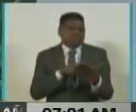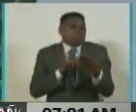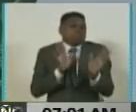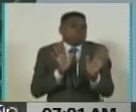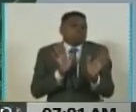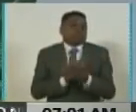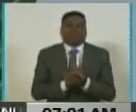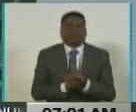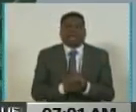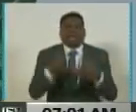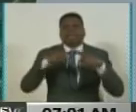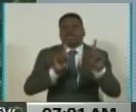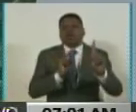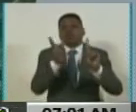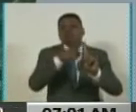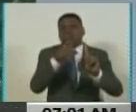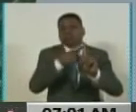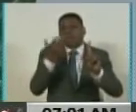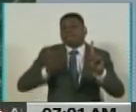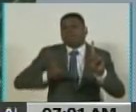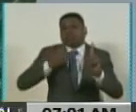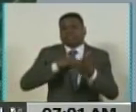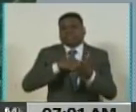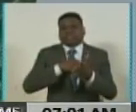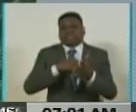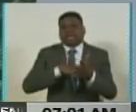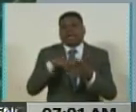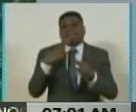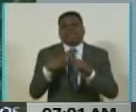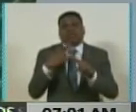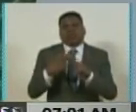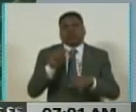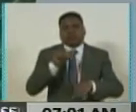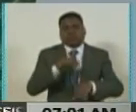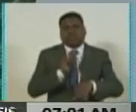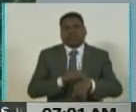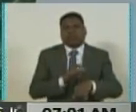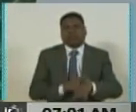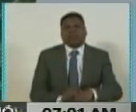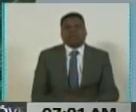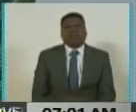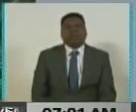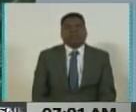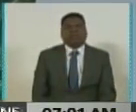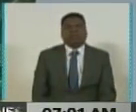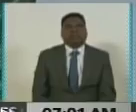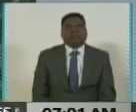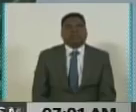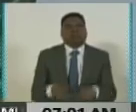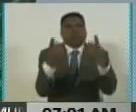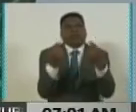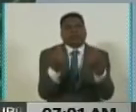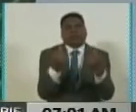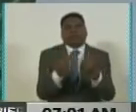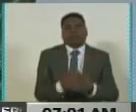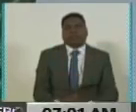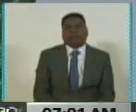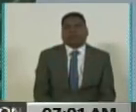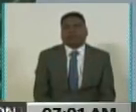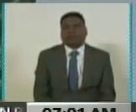punto bien débil, peligroso en este momento es el espacio económico. Yo creo